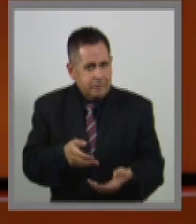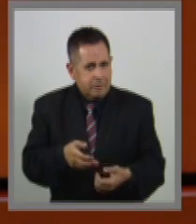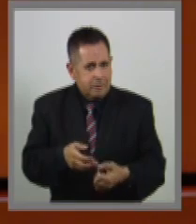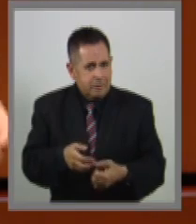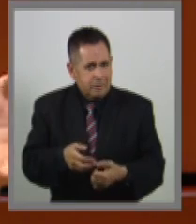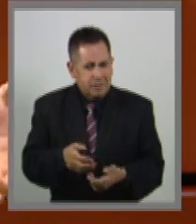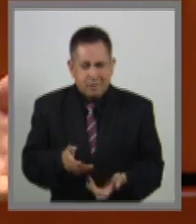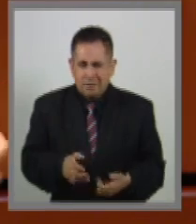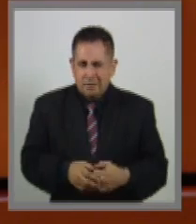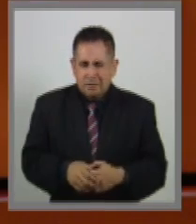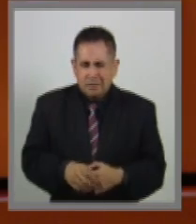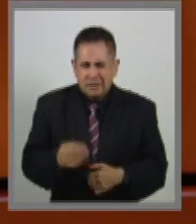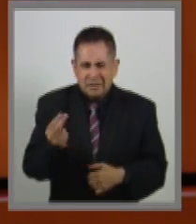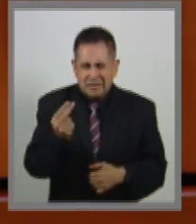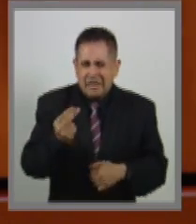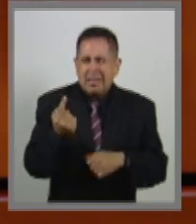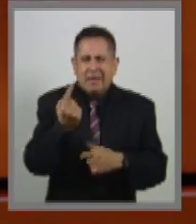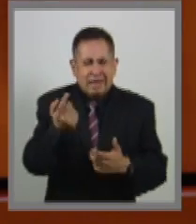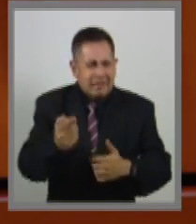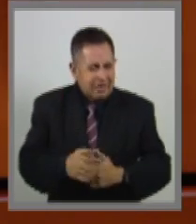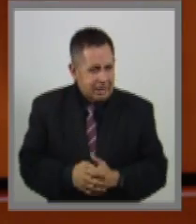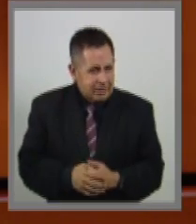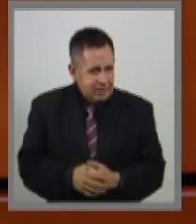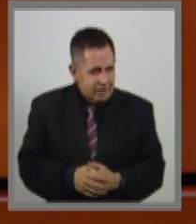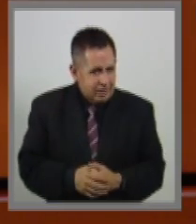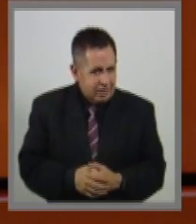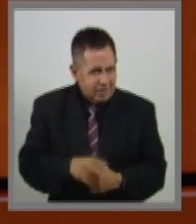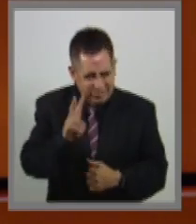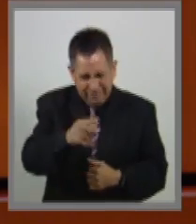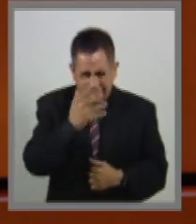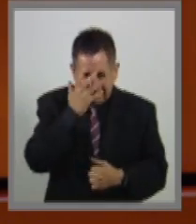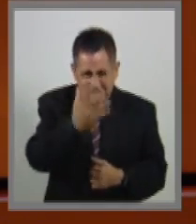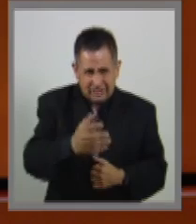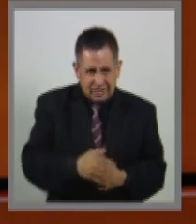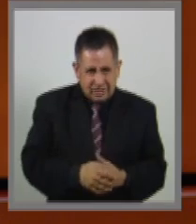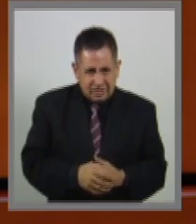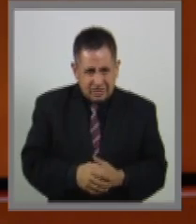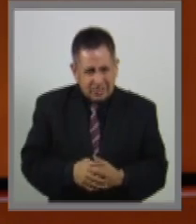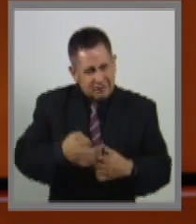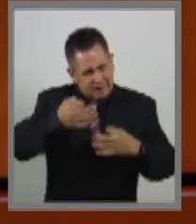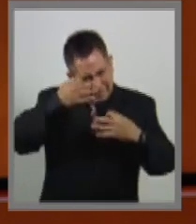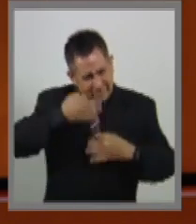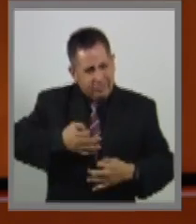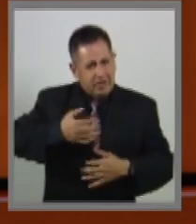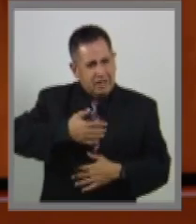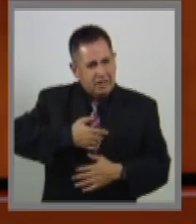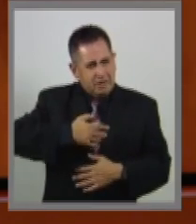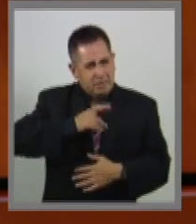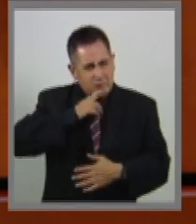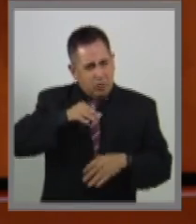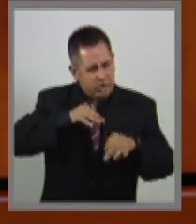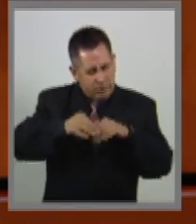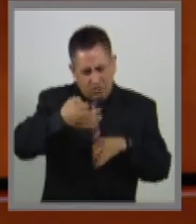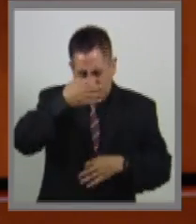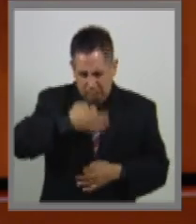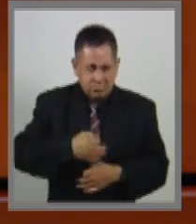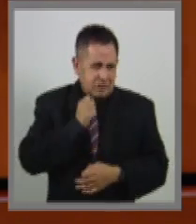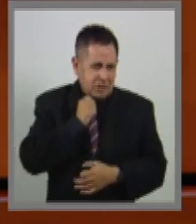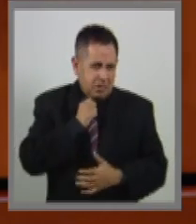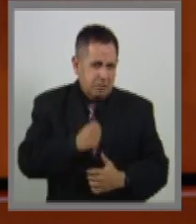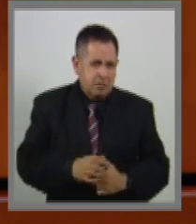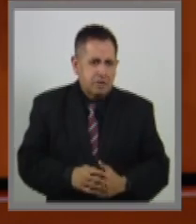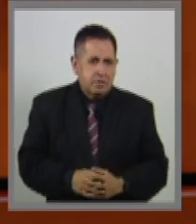¿Cuál es la necesidad? En serio, dignifiquemos nuestro trabajo.